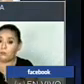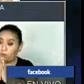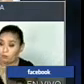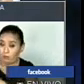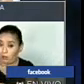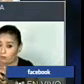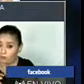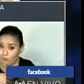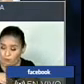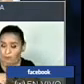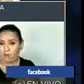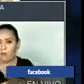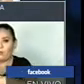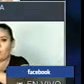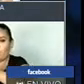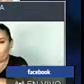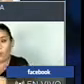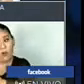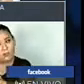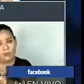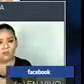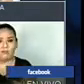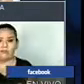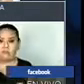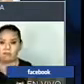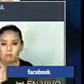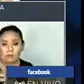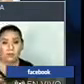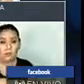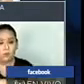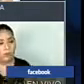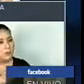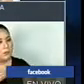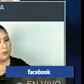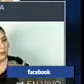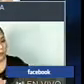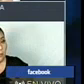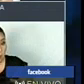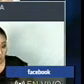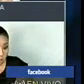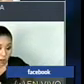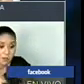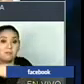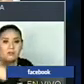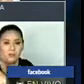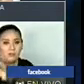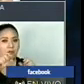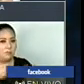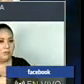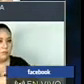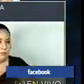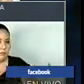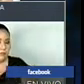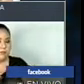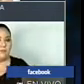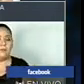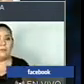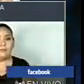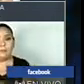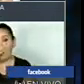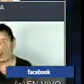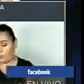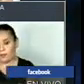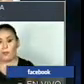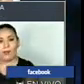Ponce, que se haga una nueva convocatoria para ver si hoy sí tienen el corum requerido, Manuel. Gracias, Tatiana.